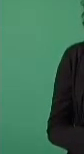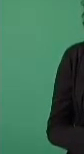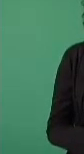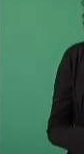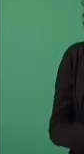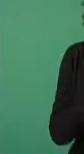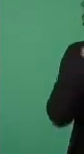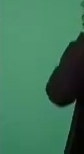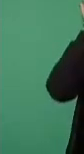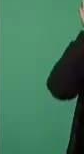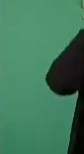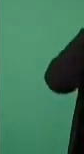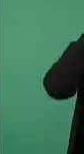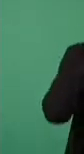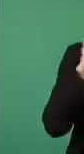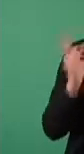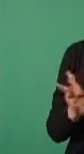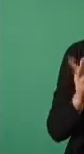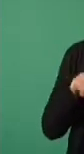un relevo generacional,